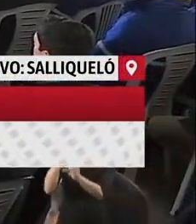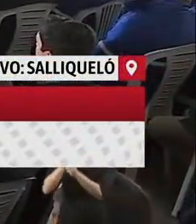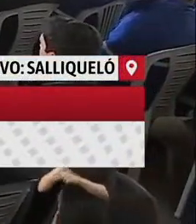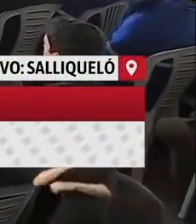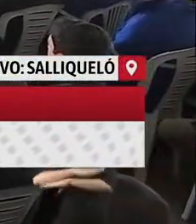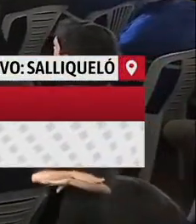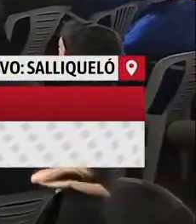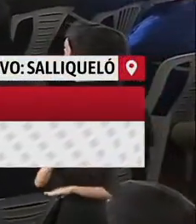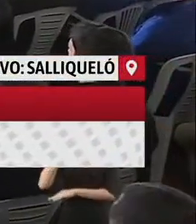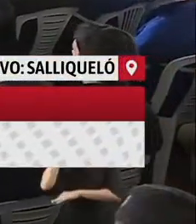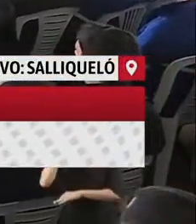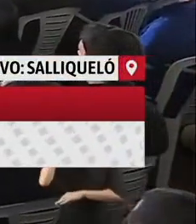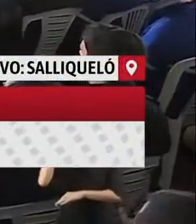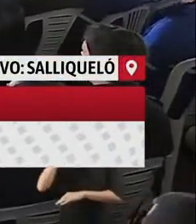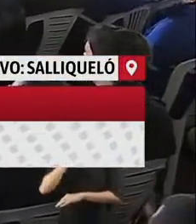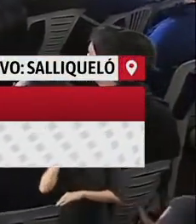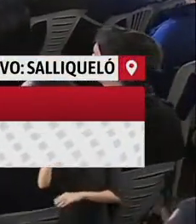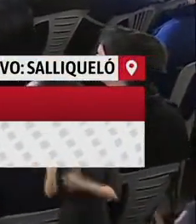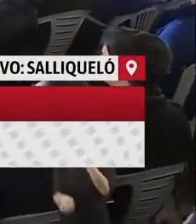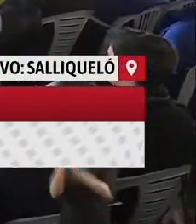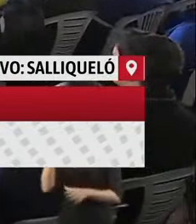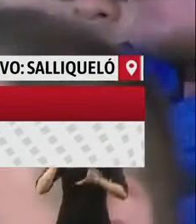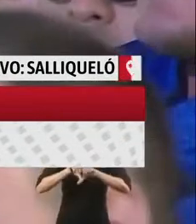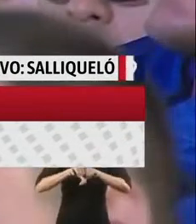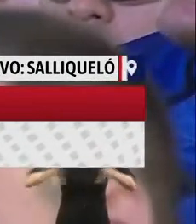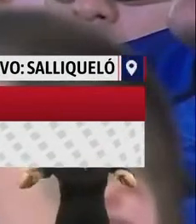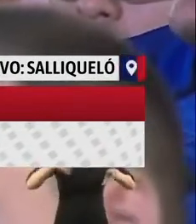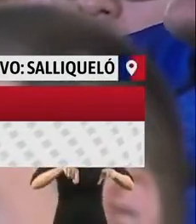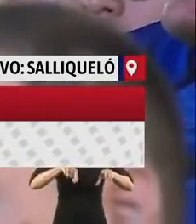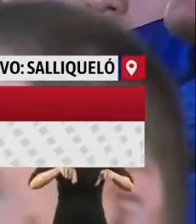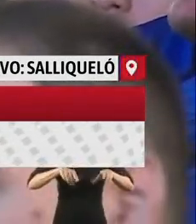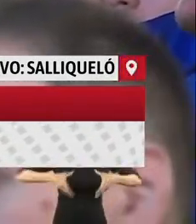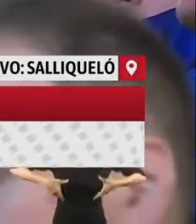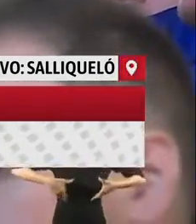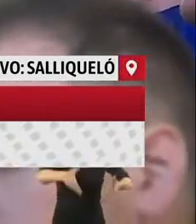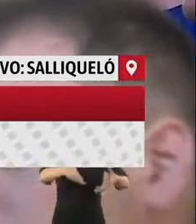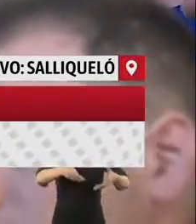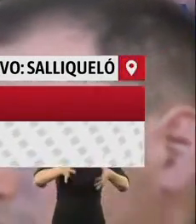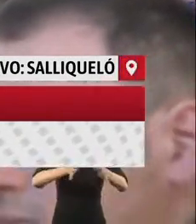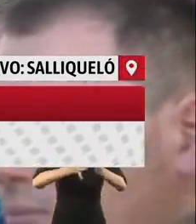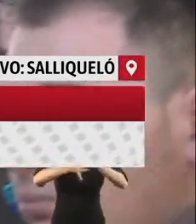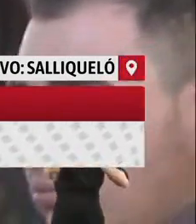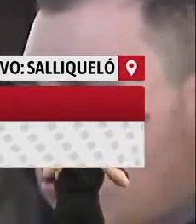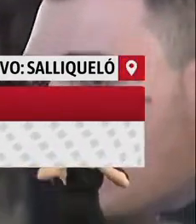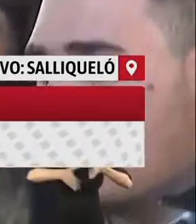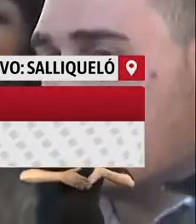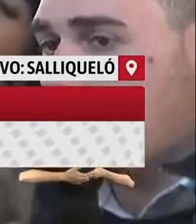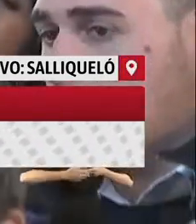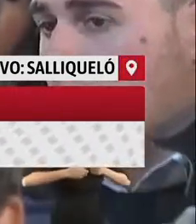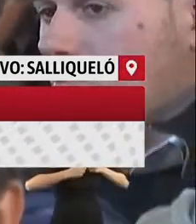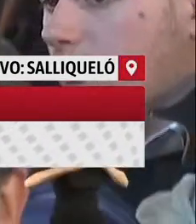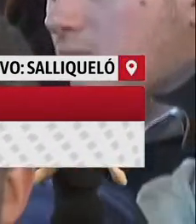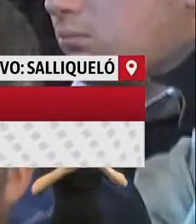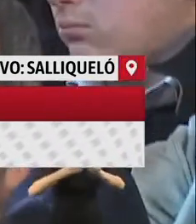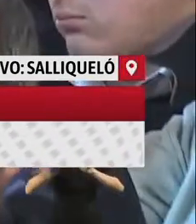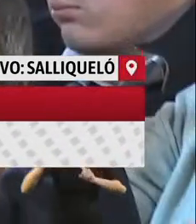fueron los que hicieron los caños, los miles de metros de caños que